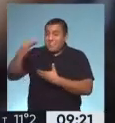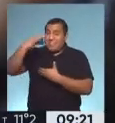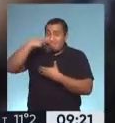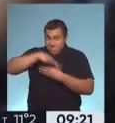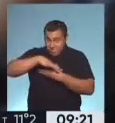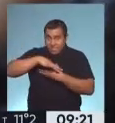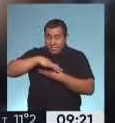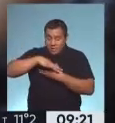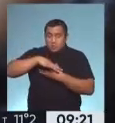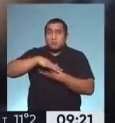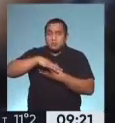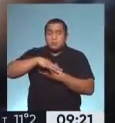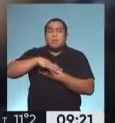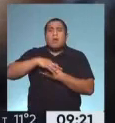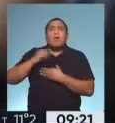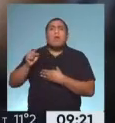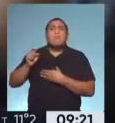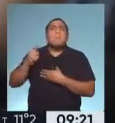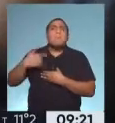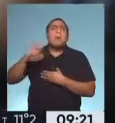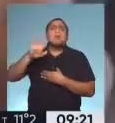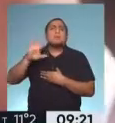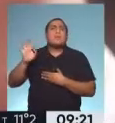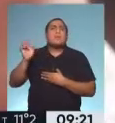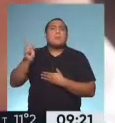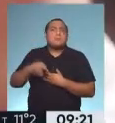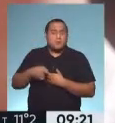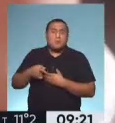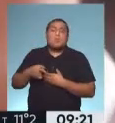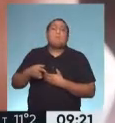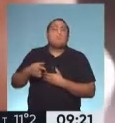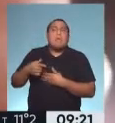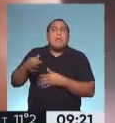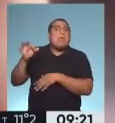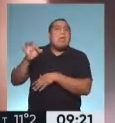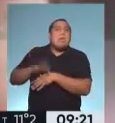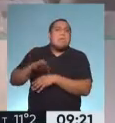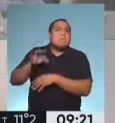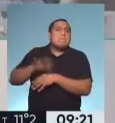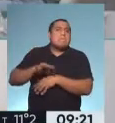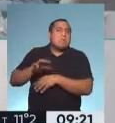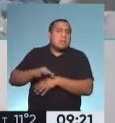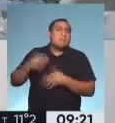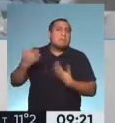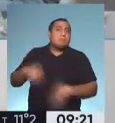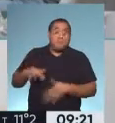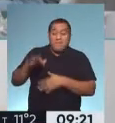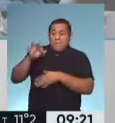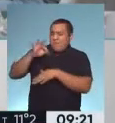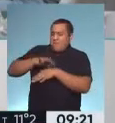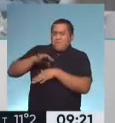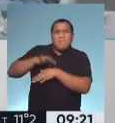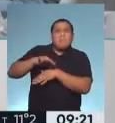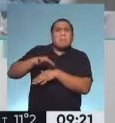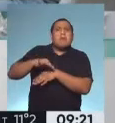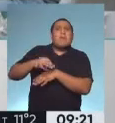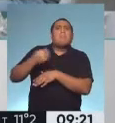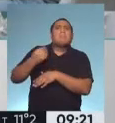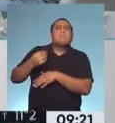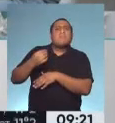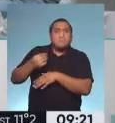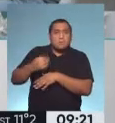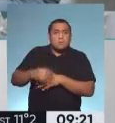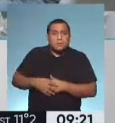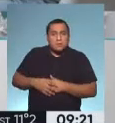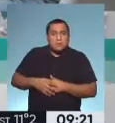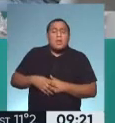más del 50 por ciento de posibilidades de enfermarse y esa enfermedad se relacionaba específicamente con la aparición de preeclampsia